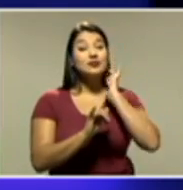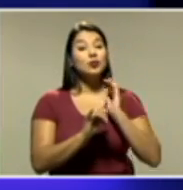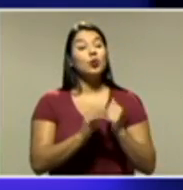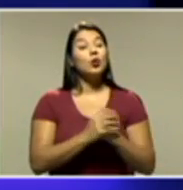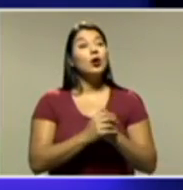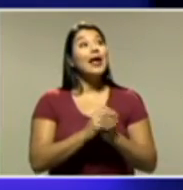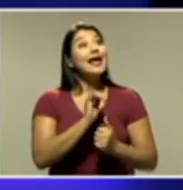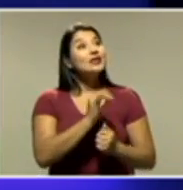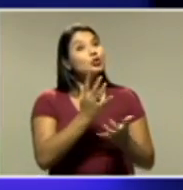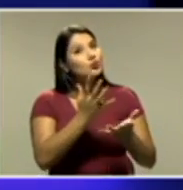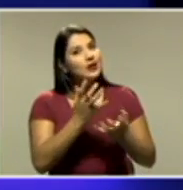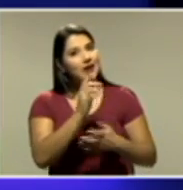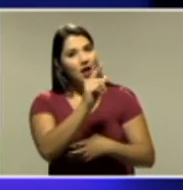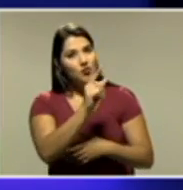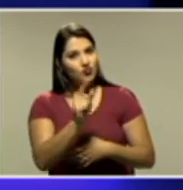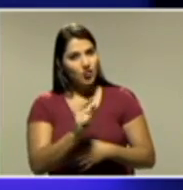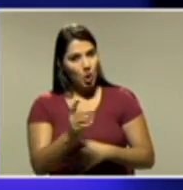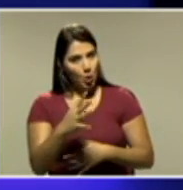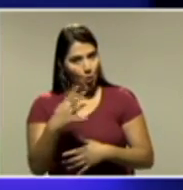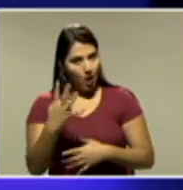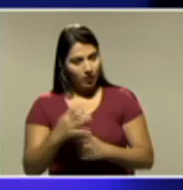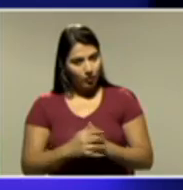Cuarto, porque